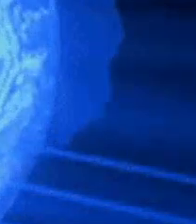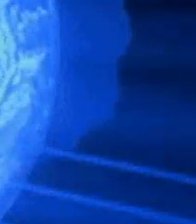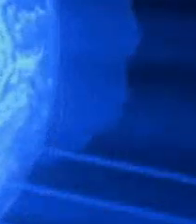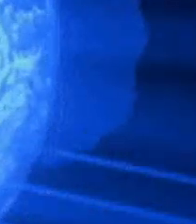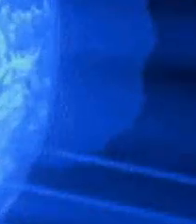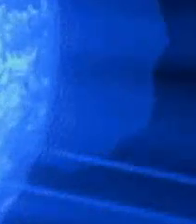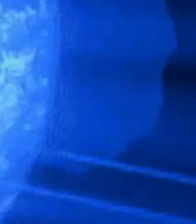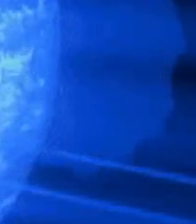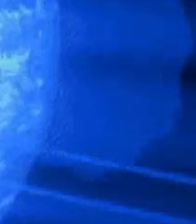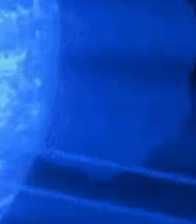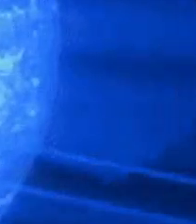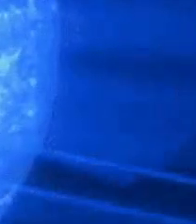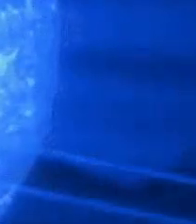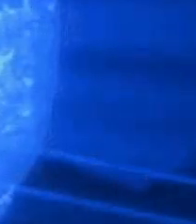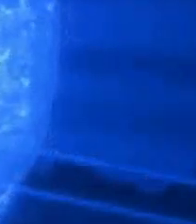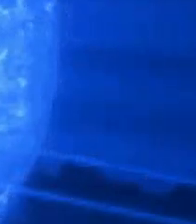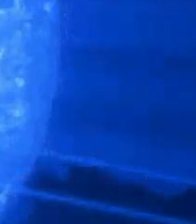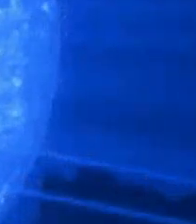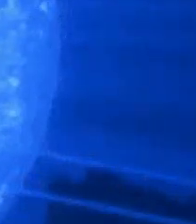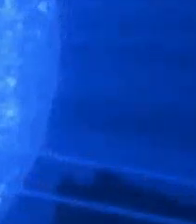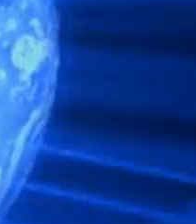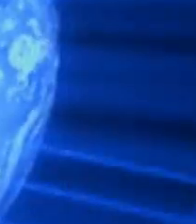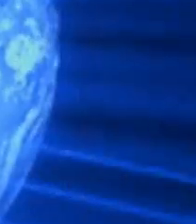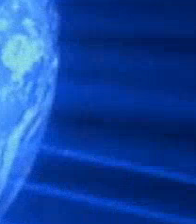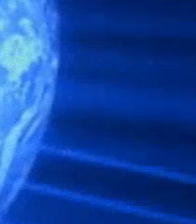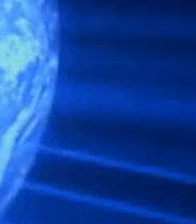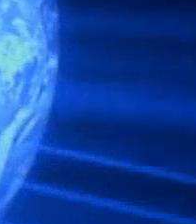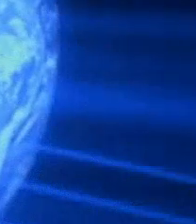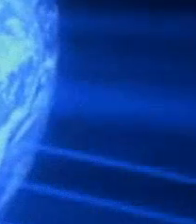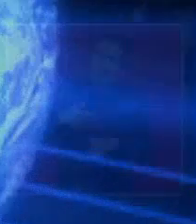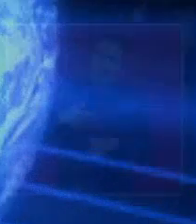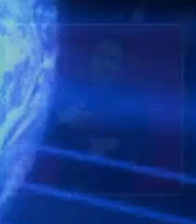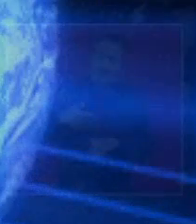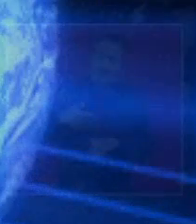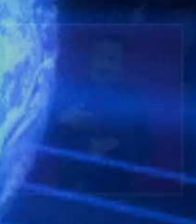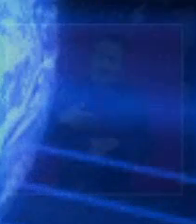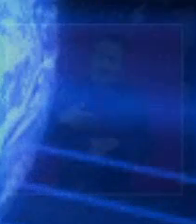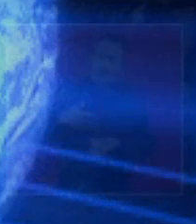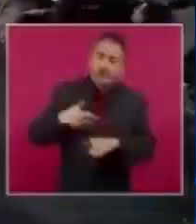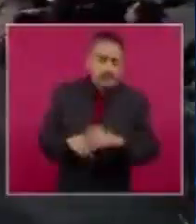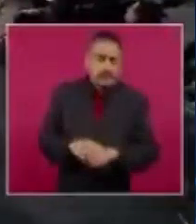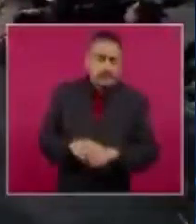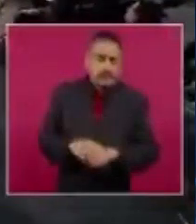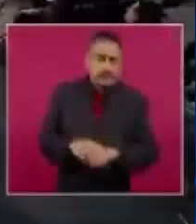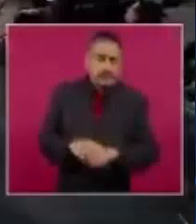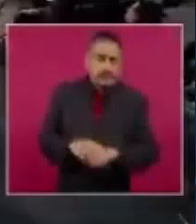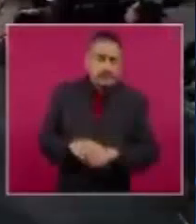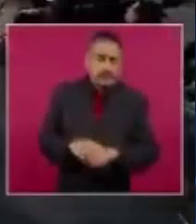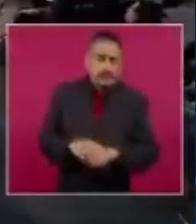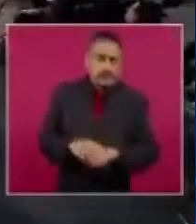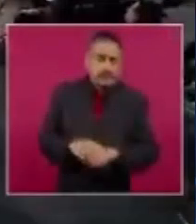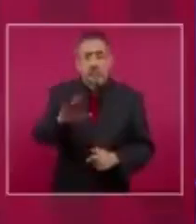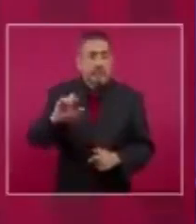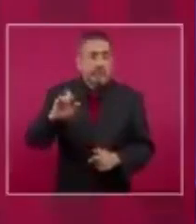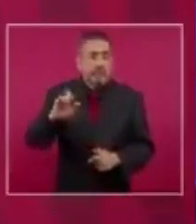presidente cómo es que él renuncia totalmente a lo que vendrá después de su mandato. Bueno, como presidente,